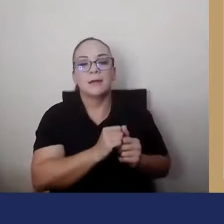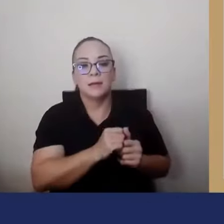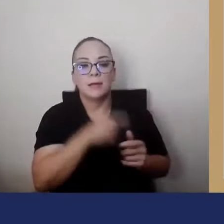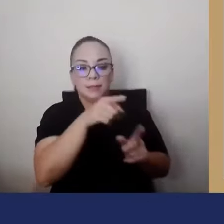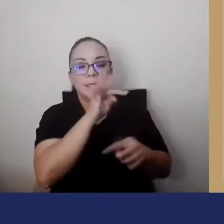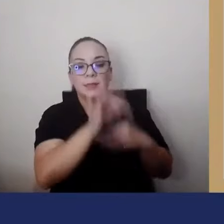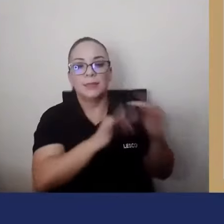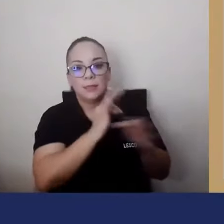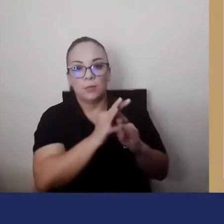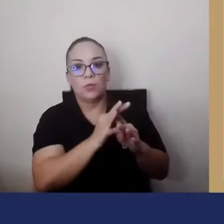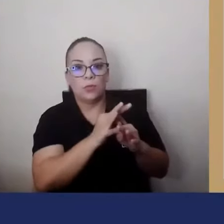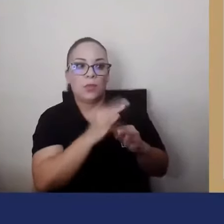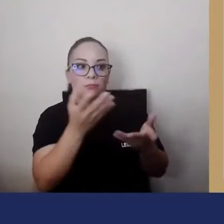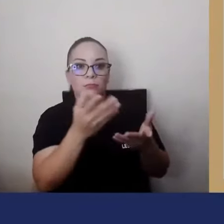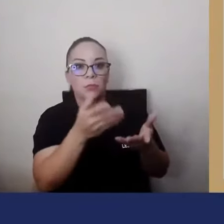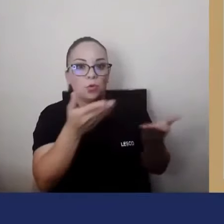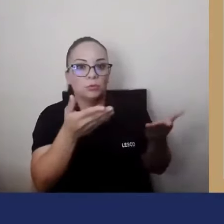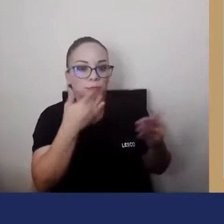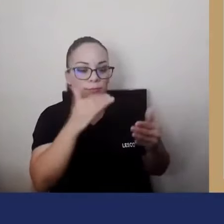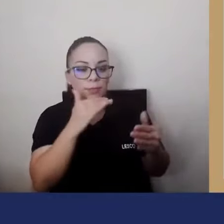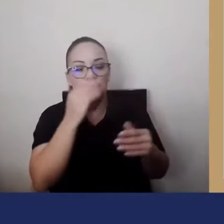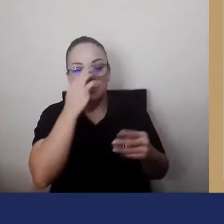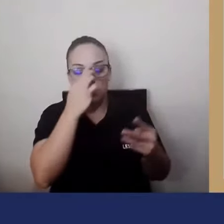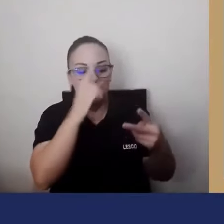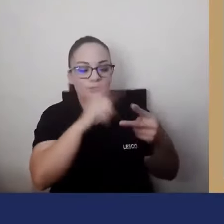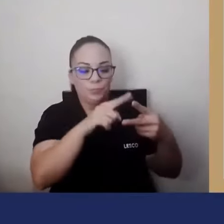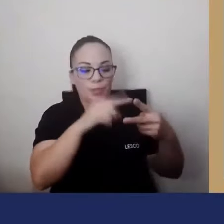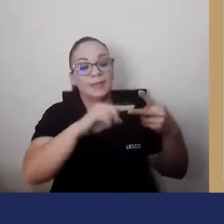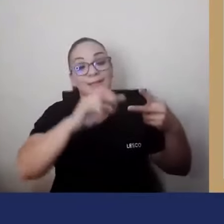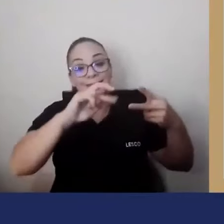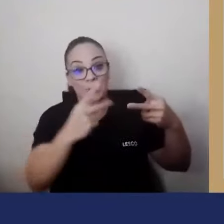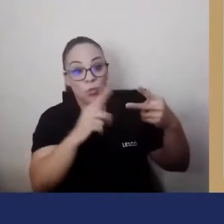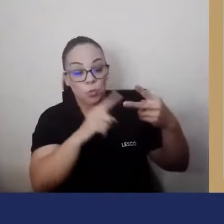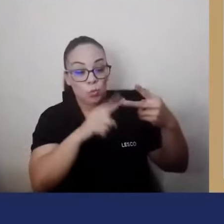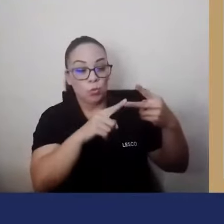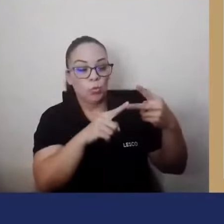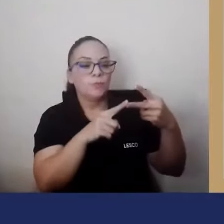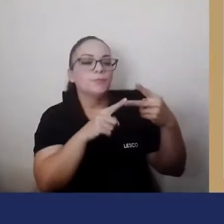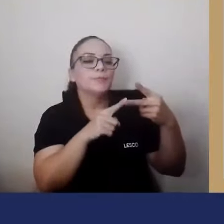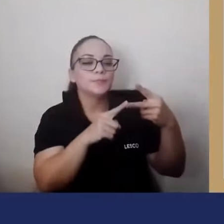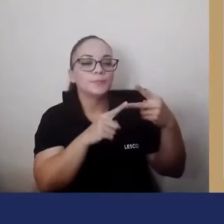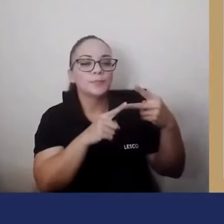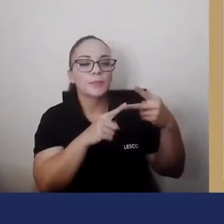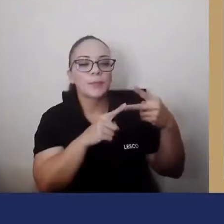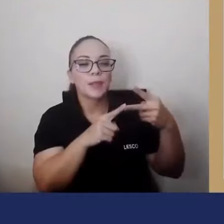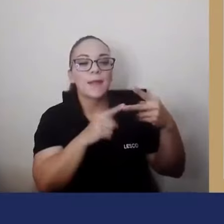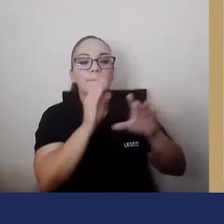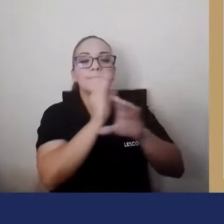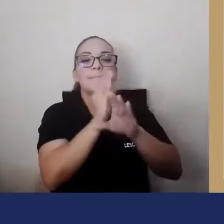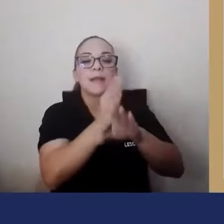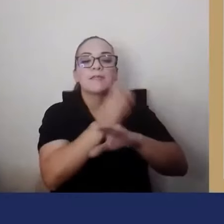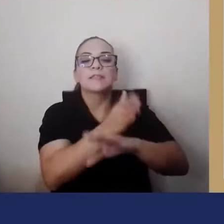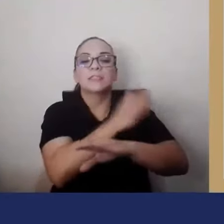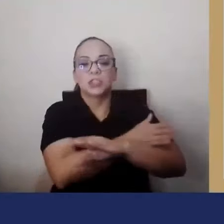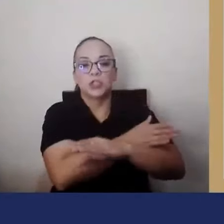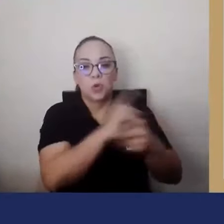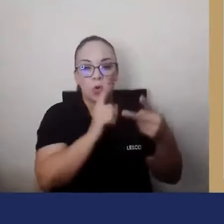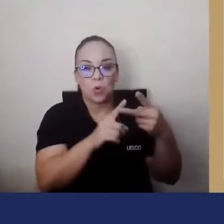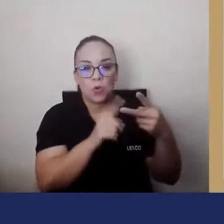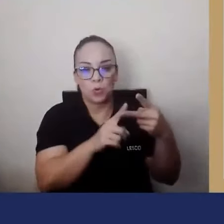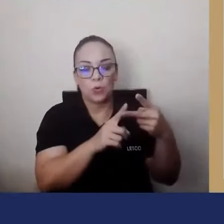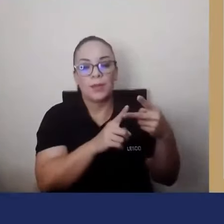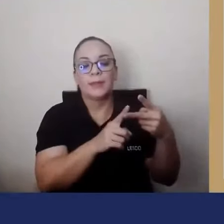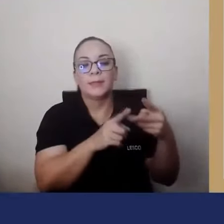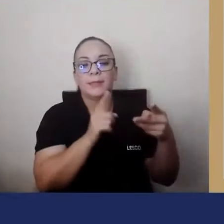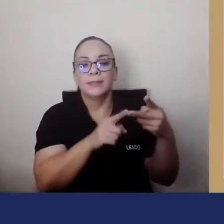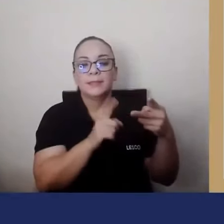hechos delictivos. El otro gran componente, que es la prevención, la hemos desarrollado